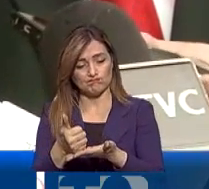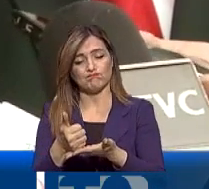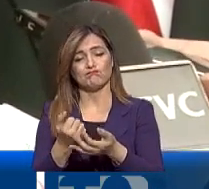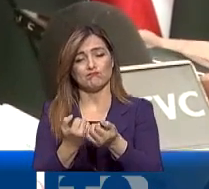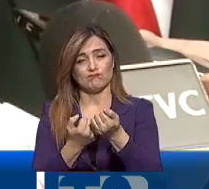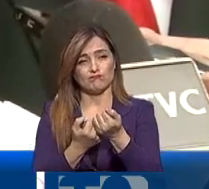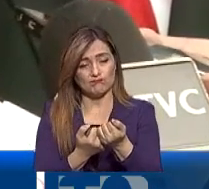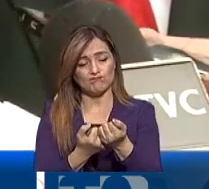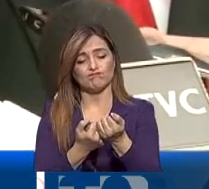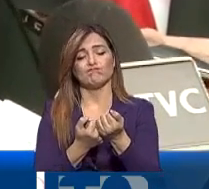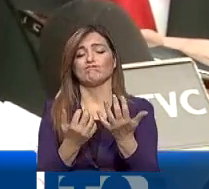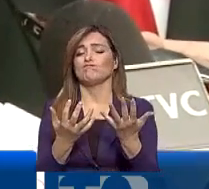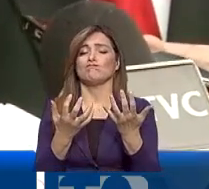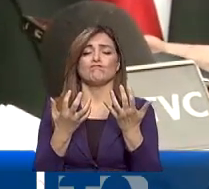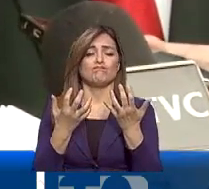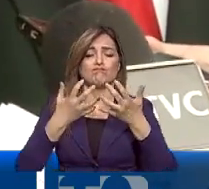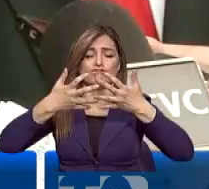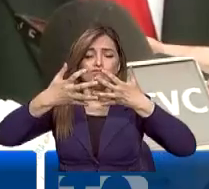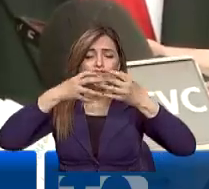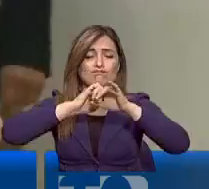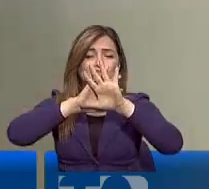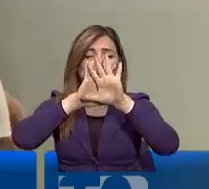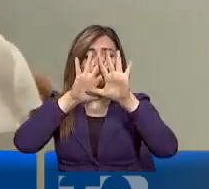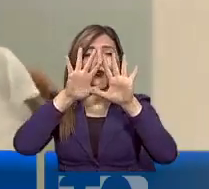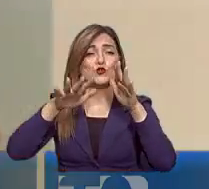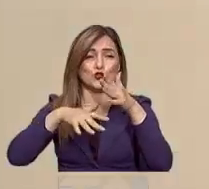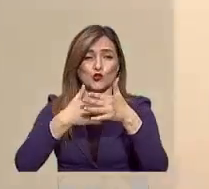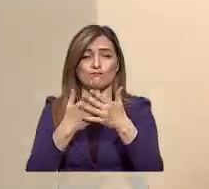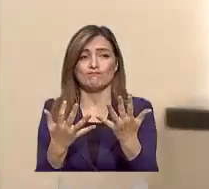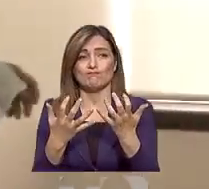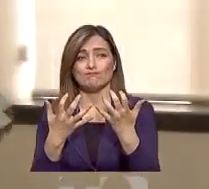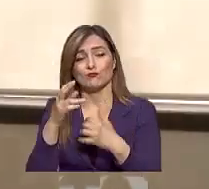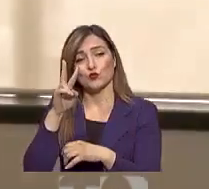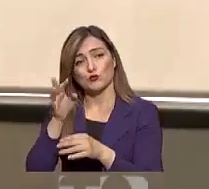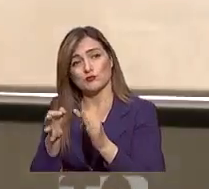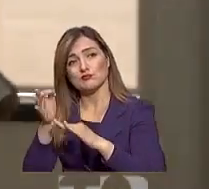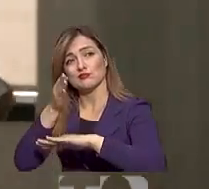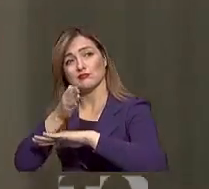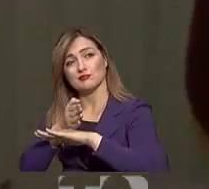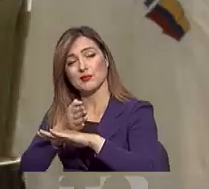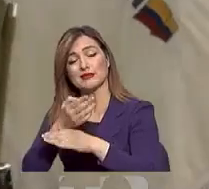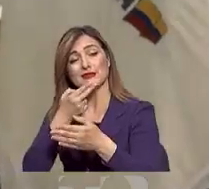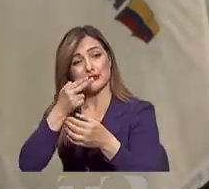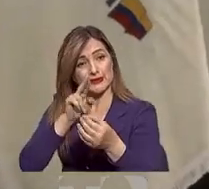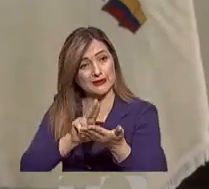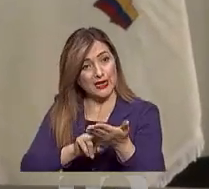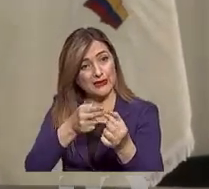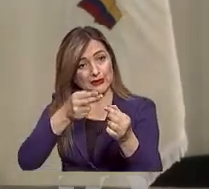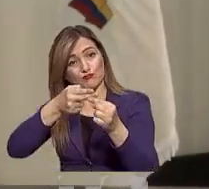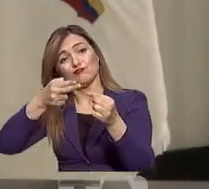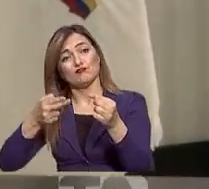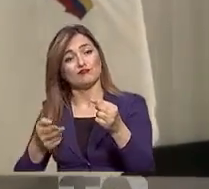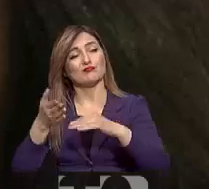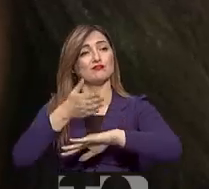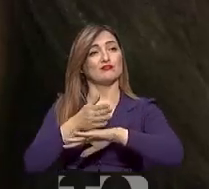Esperemos que las cosas sean transparentes como están hasta el momento. El 2 de febrero, a horas de presentar su renuncia, María del Carmen Maldonado